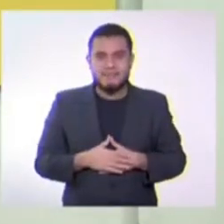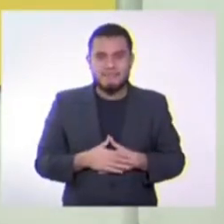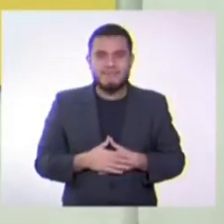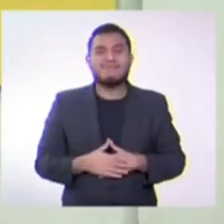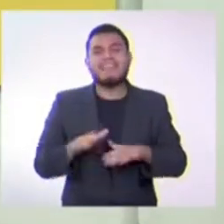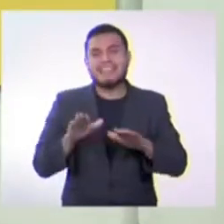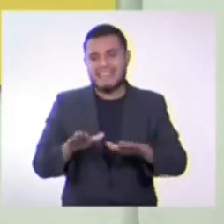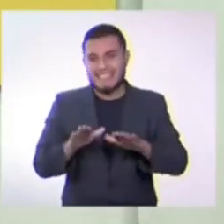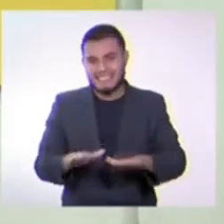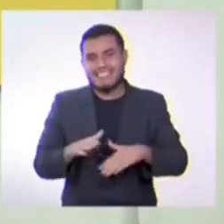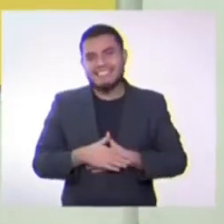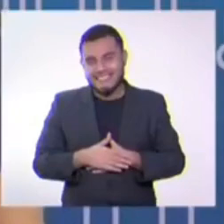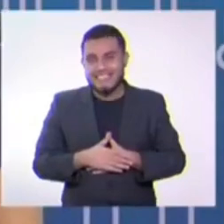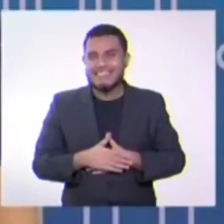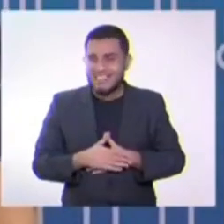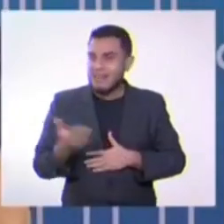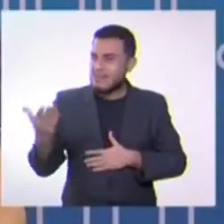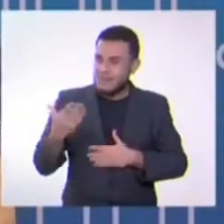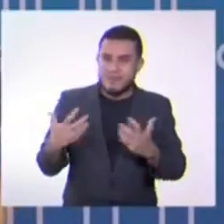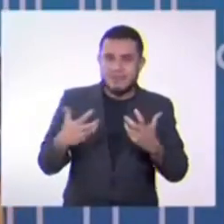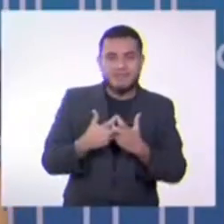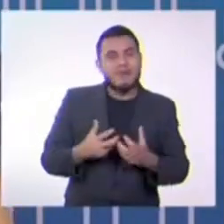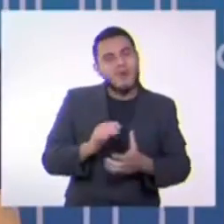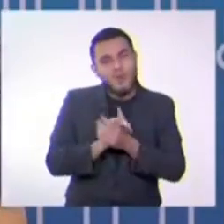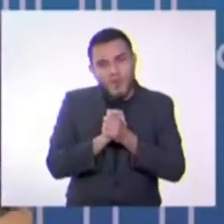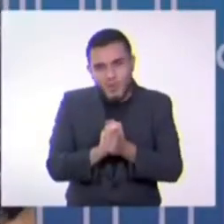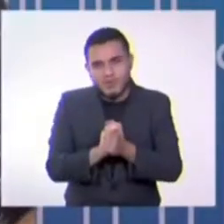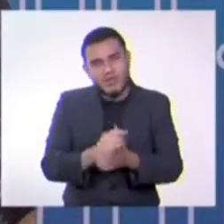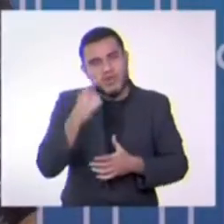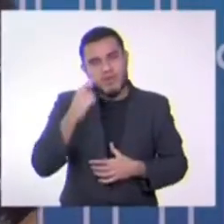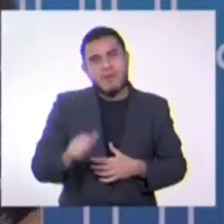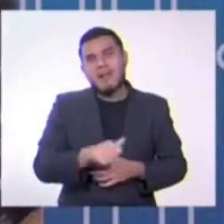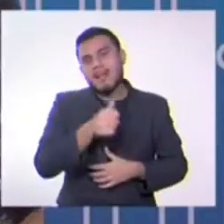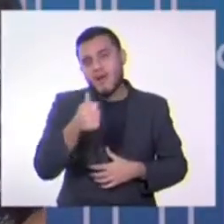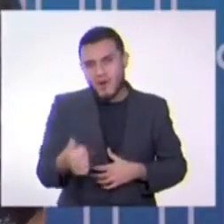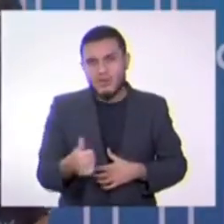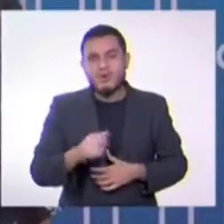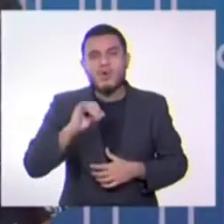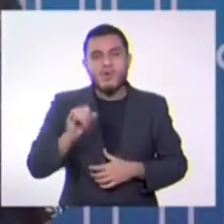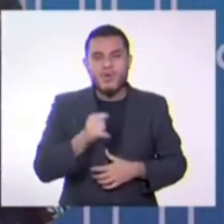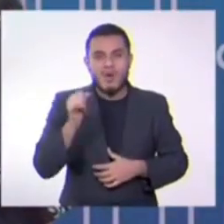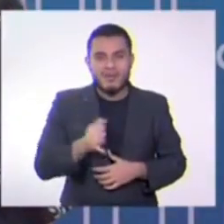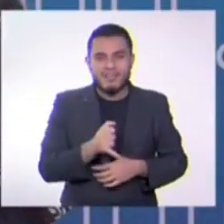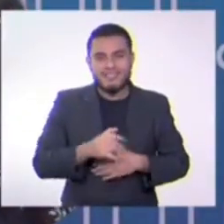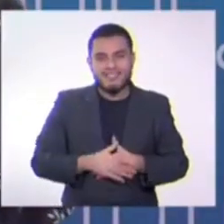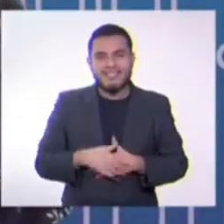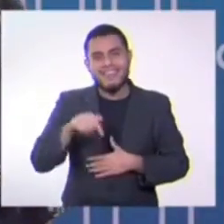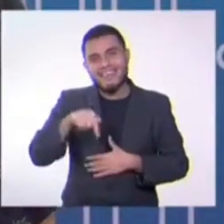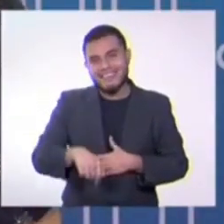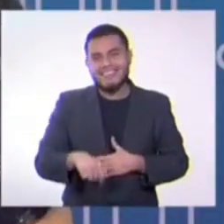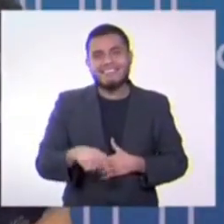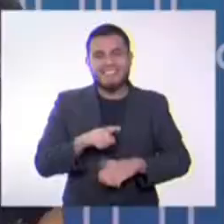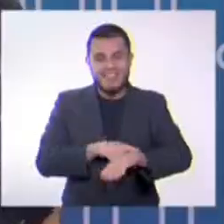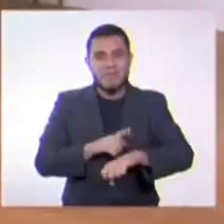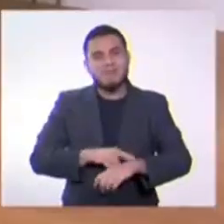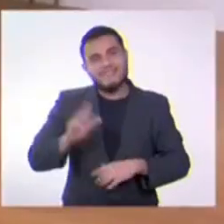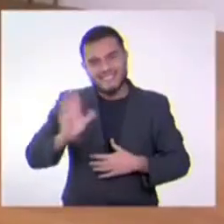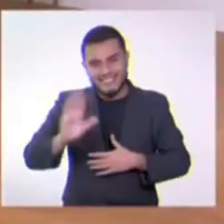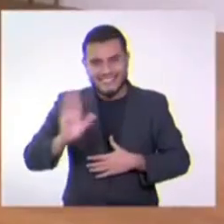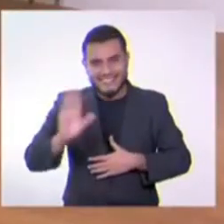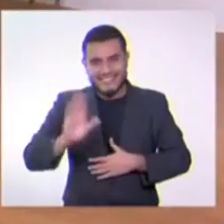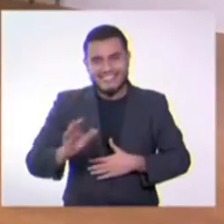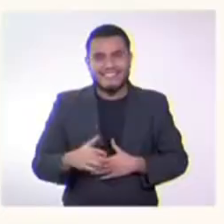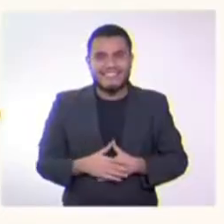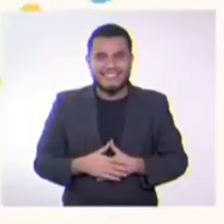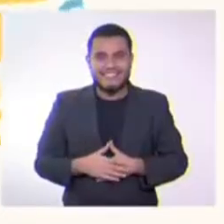Alba Calderón, por habernos acompañado. Siempre es un gusto, nos vemos hasta el próximo jueves en este mismo espacio. Hasta la próxima.